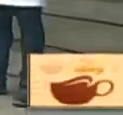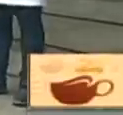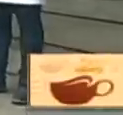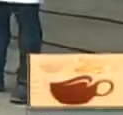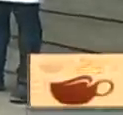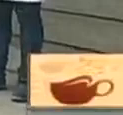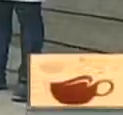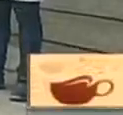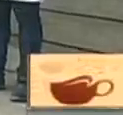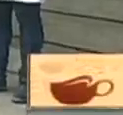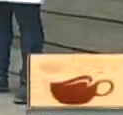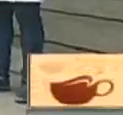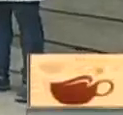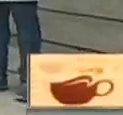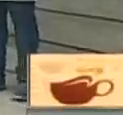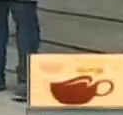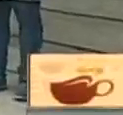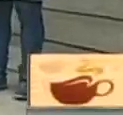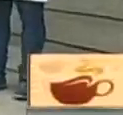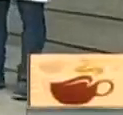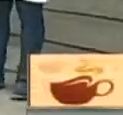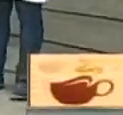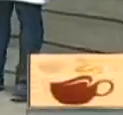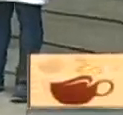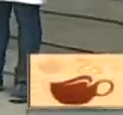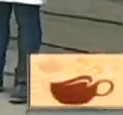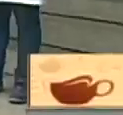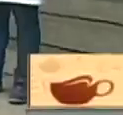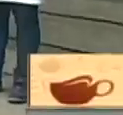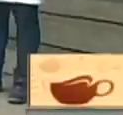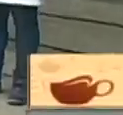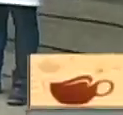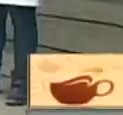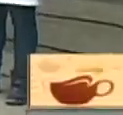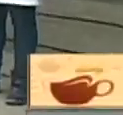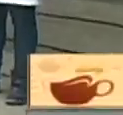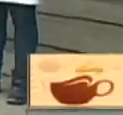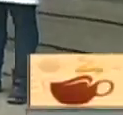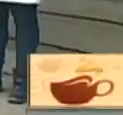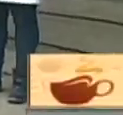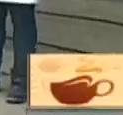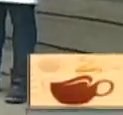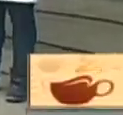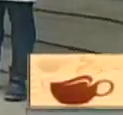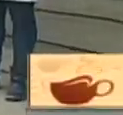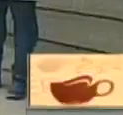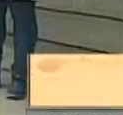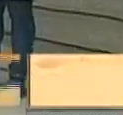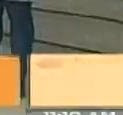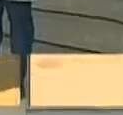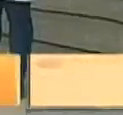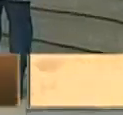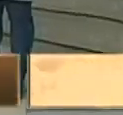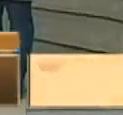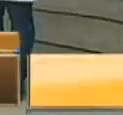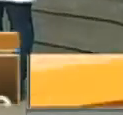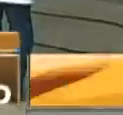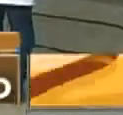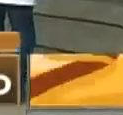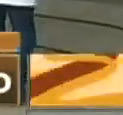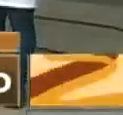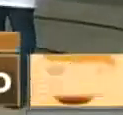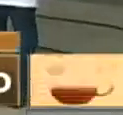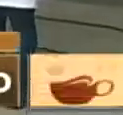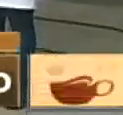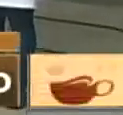iniciando a nivel nacional el proceso de refuerzo de vacunación. Todas las personas que ya pasaron más de 6 meses